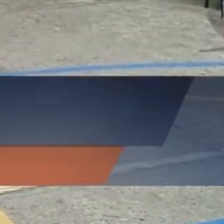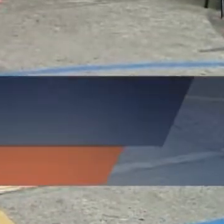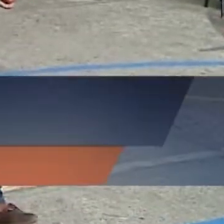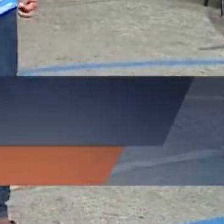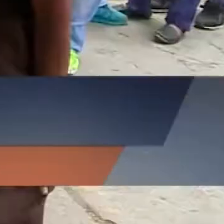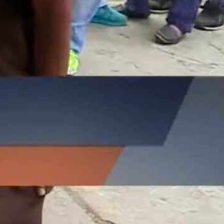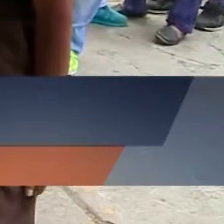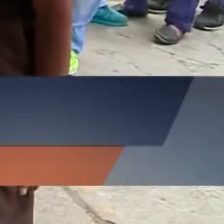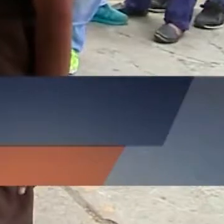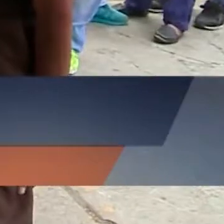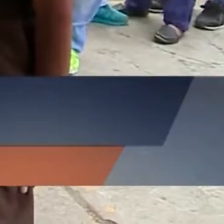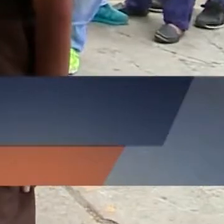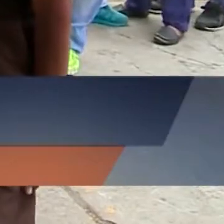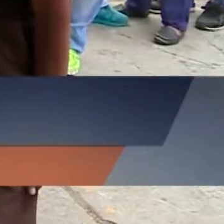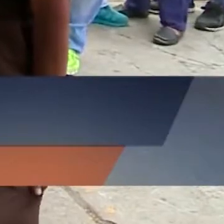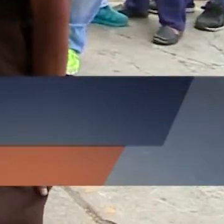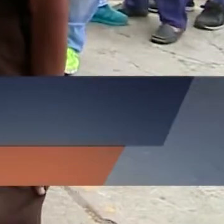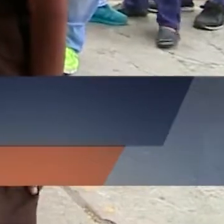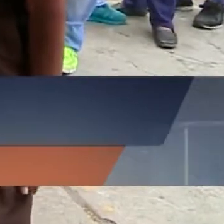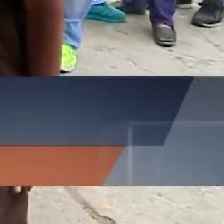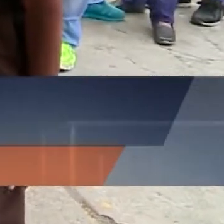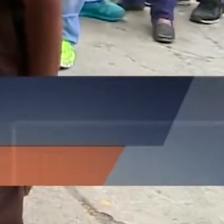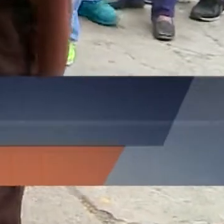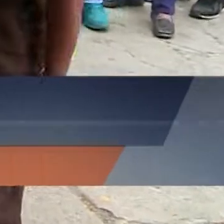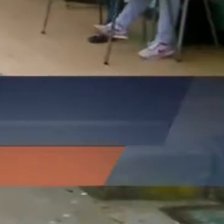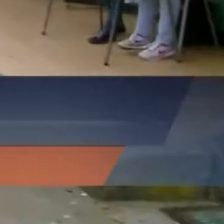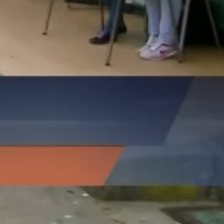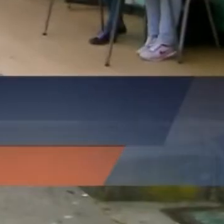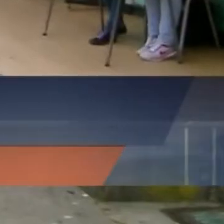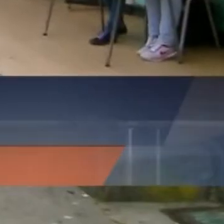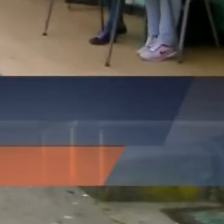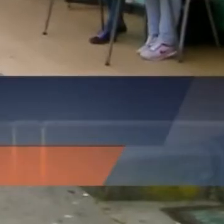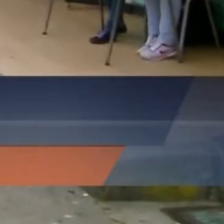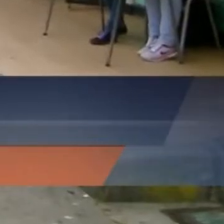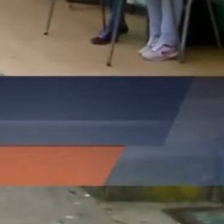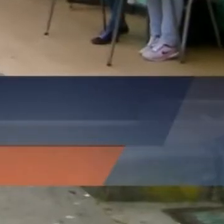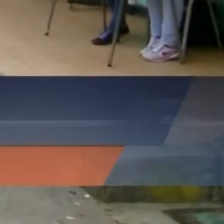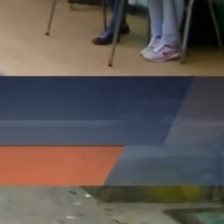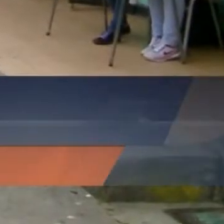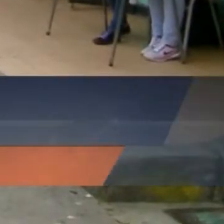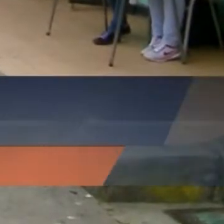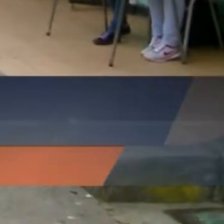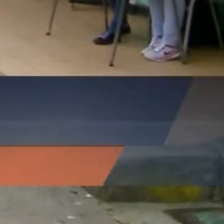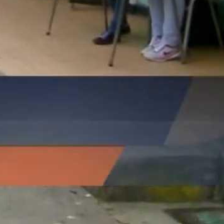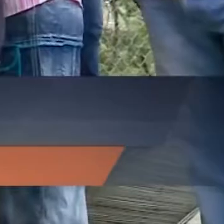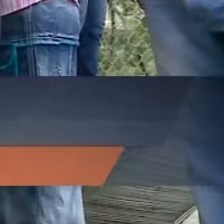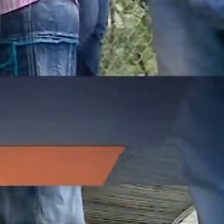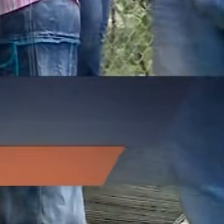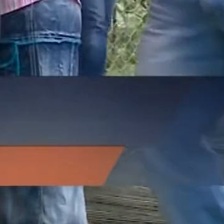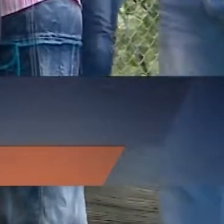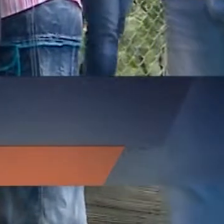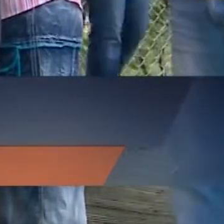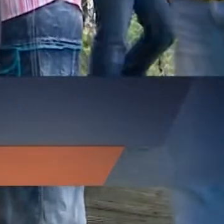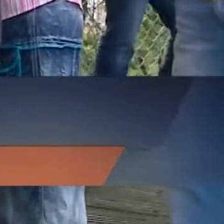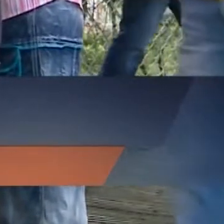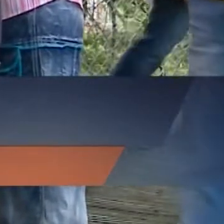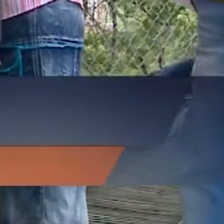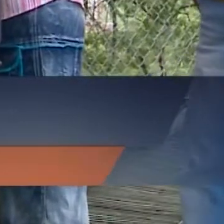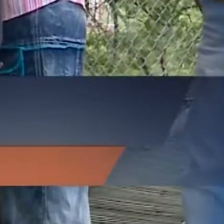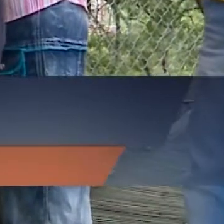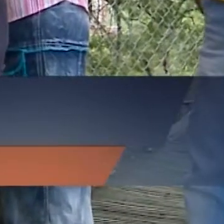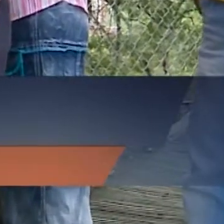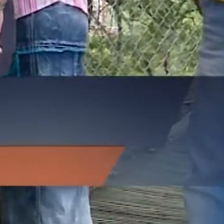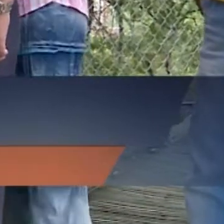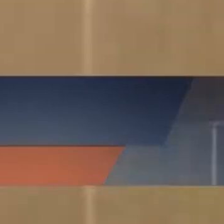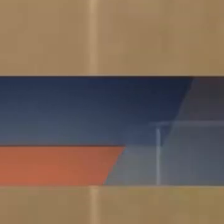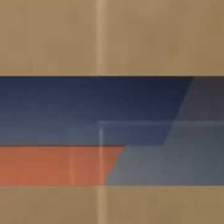del 66%, el Valle del Cauca fue uno de los departamentos del país con menor votación en el proceso electoral pasado, motivo por